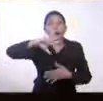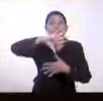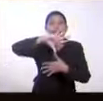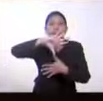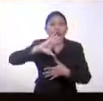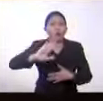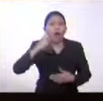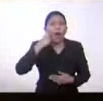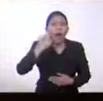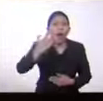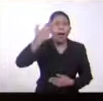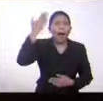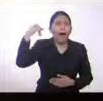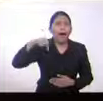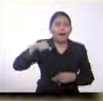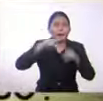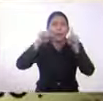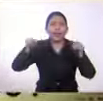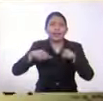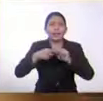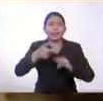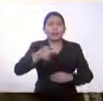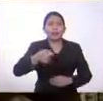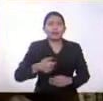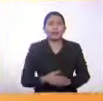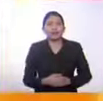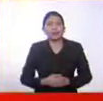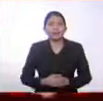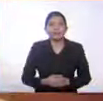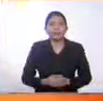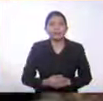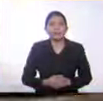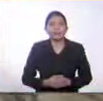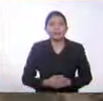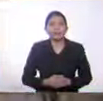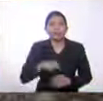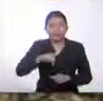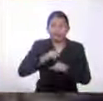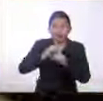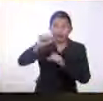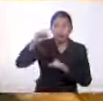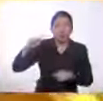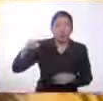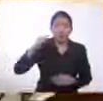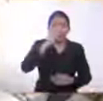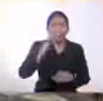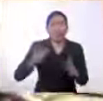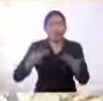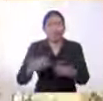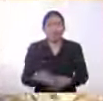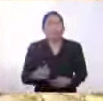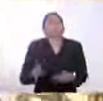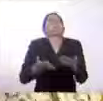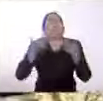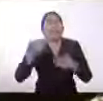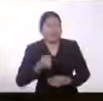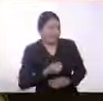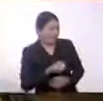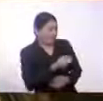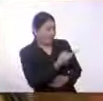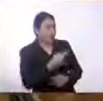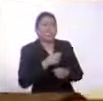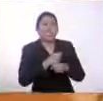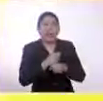nunca antes se había visto en televisión. La característica del viaje: ¿por qué tomar el camino